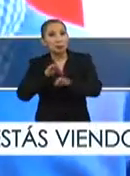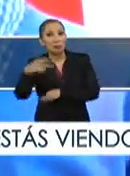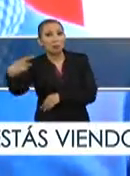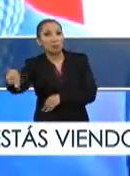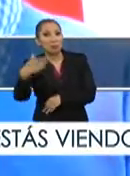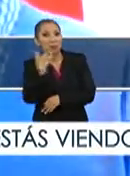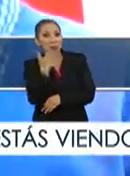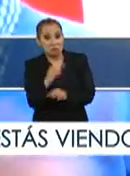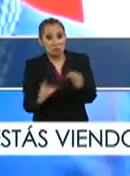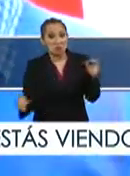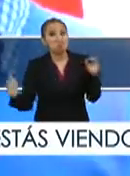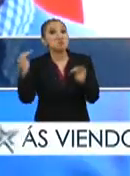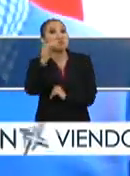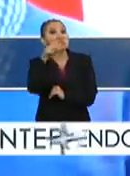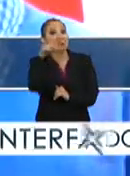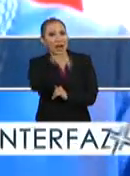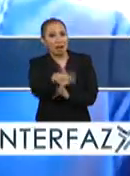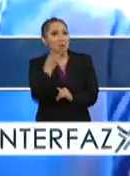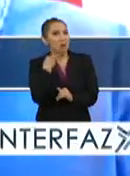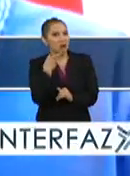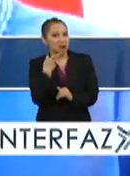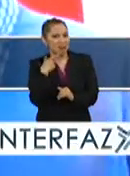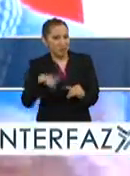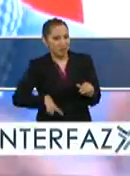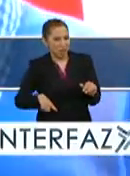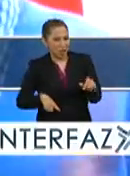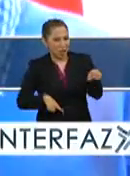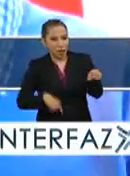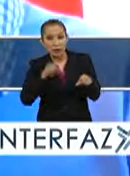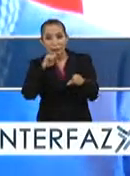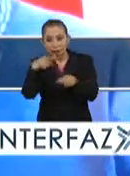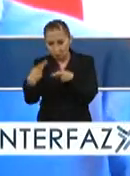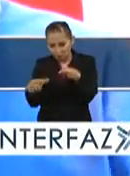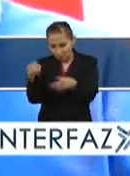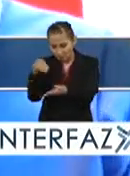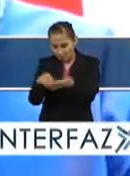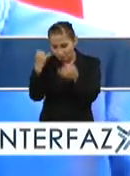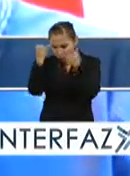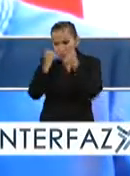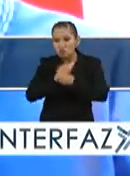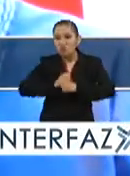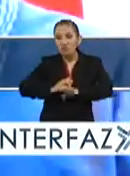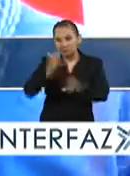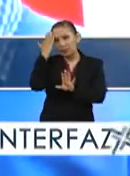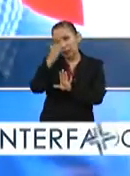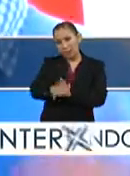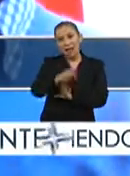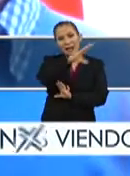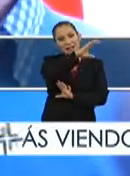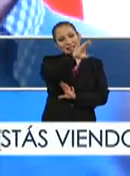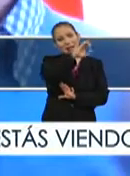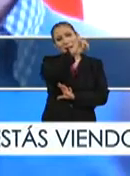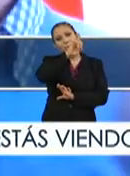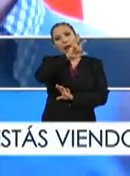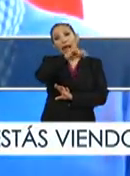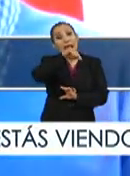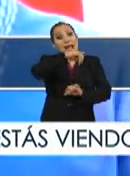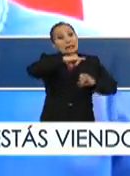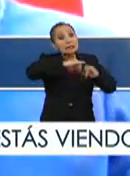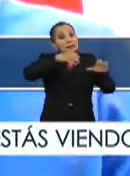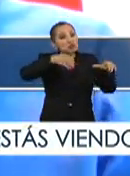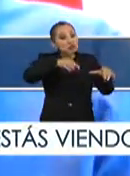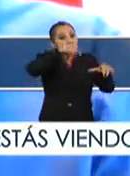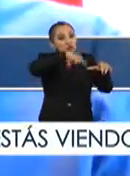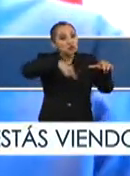labores muy importantes, tanto en la política pública como en la formulación de pensamiento. Ustedes saben que CEPAL es una